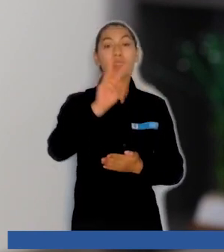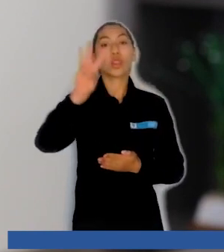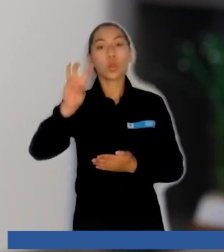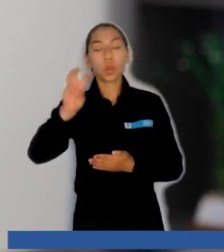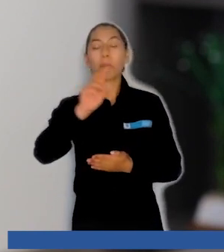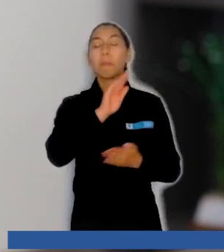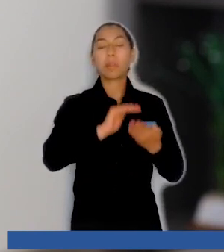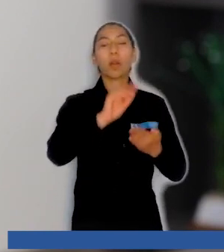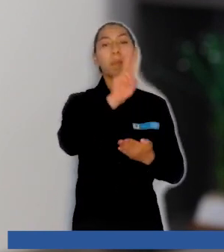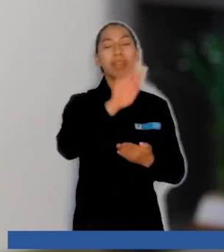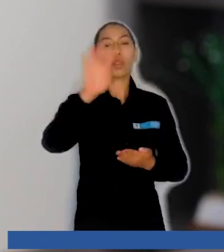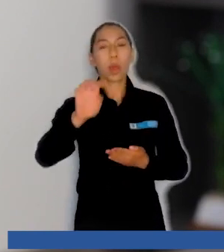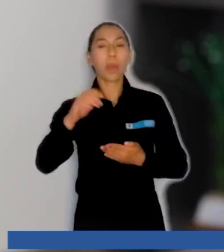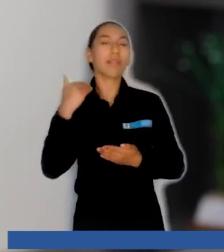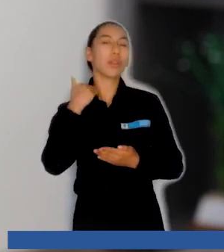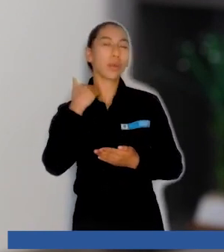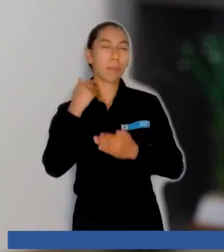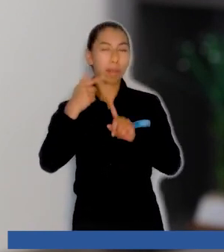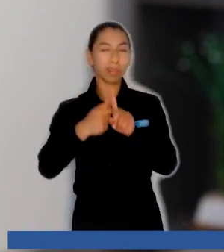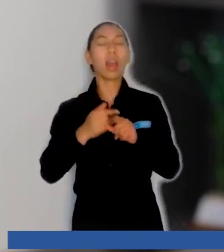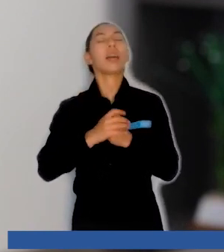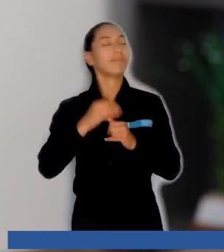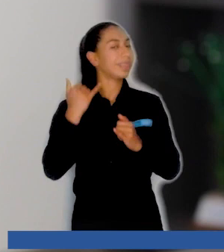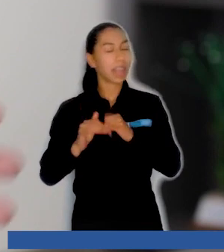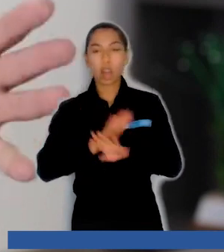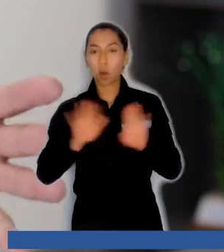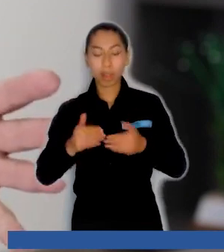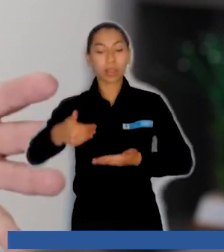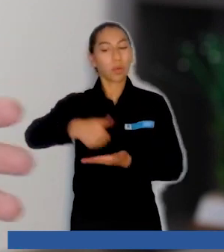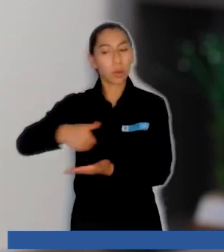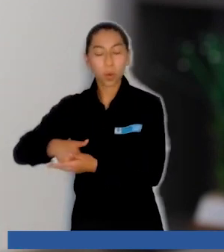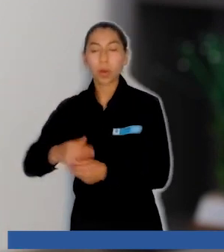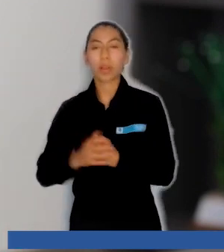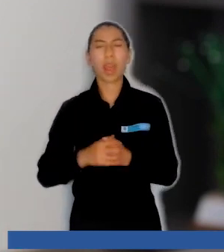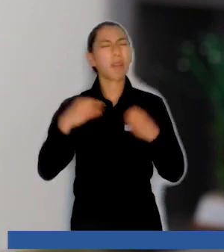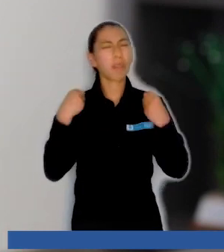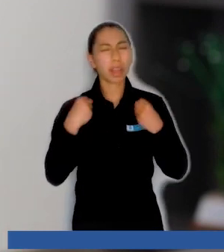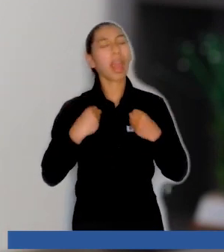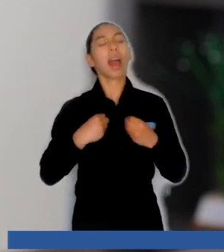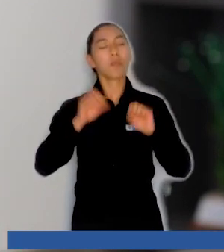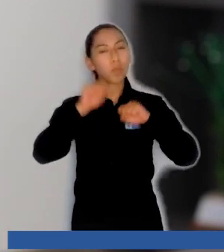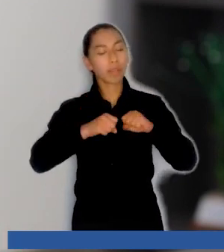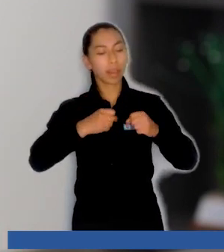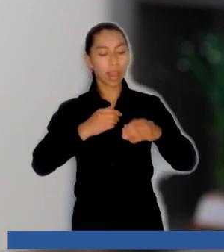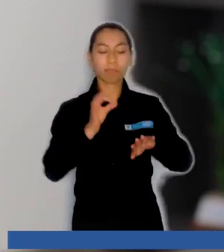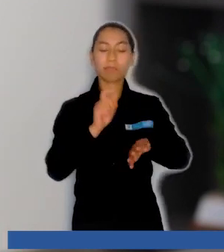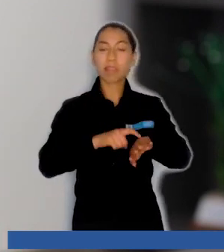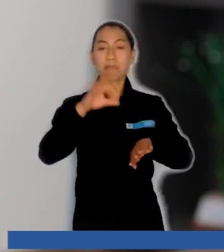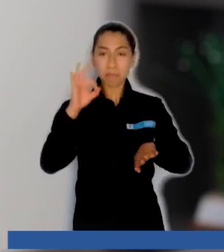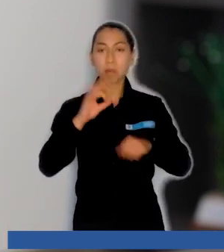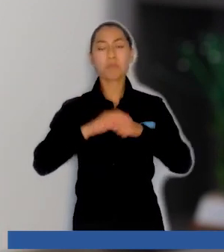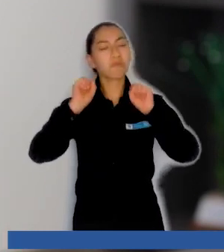resolución nos establece 15 días hábiles para poder nosotros resolver. Ya establecimos esta fecha con un propósito, que las personas que están